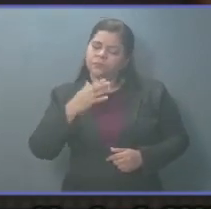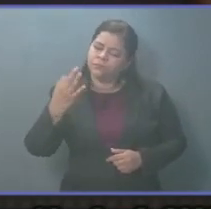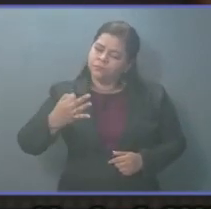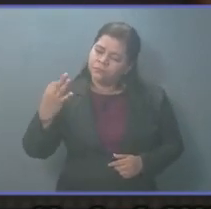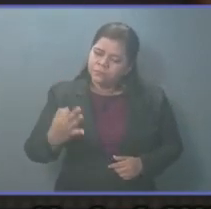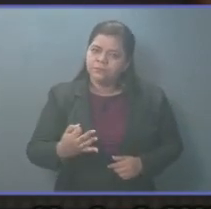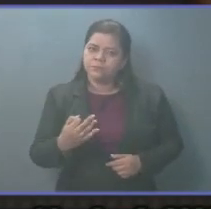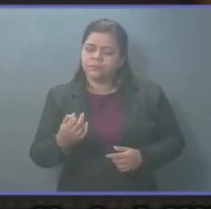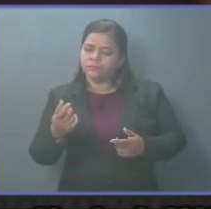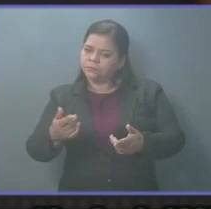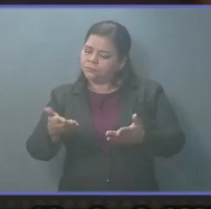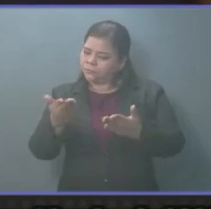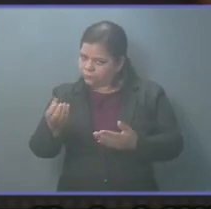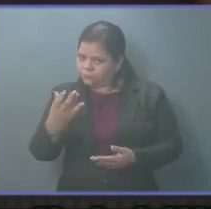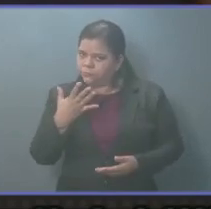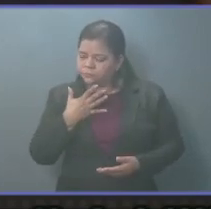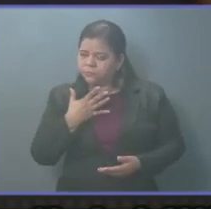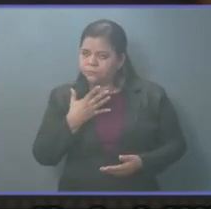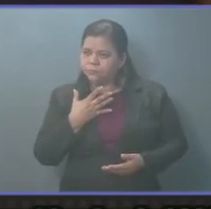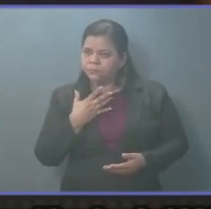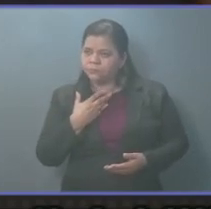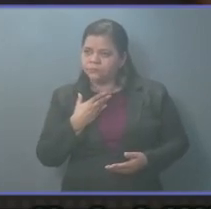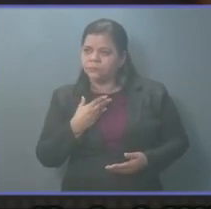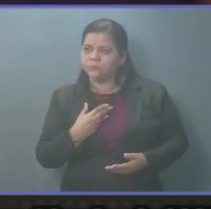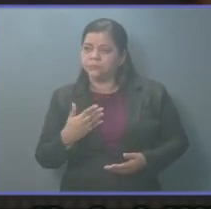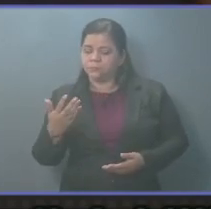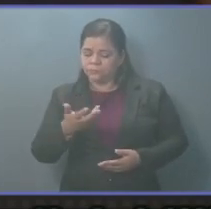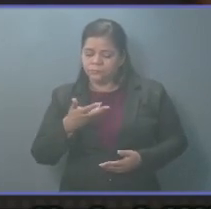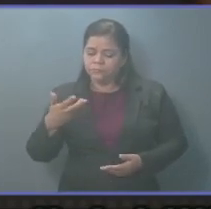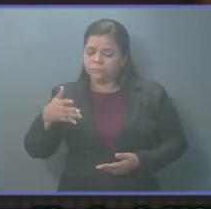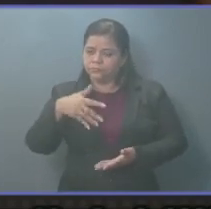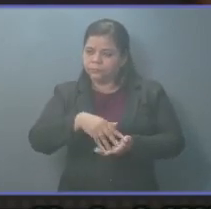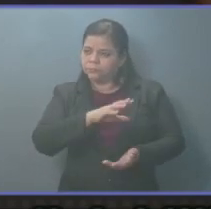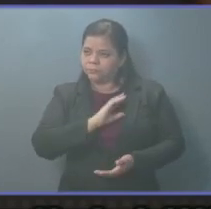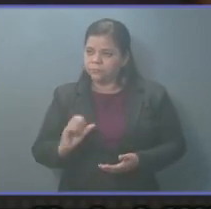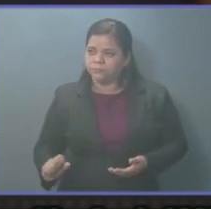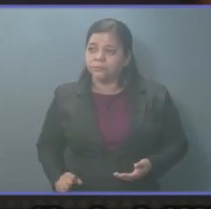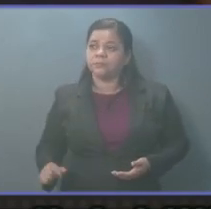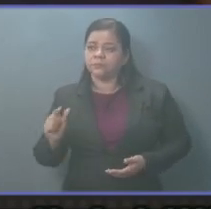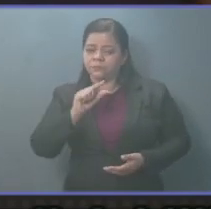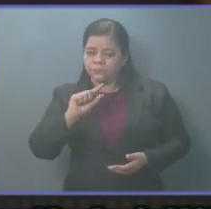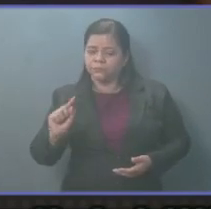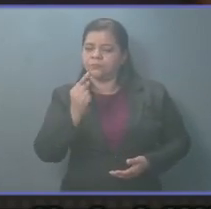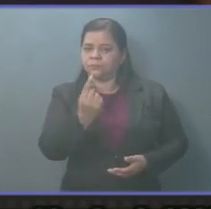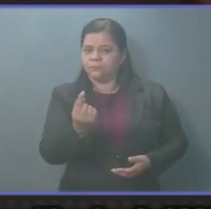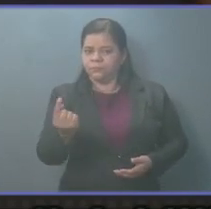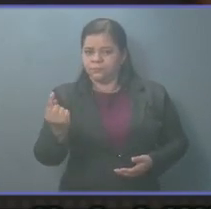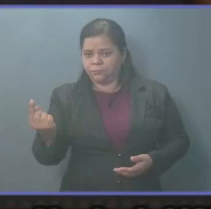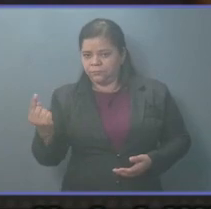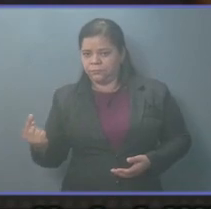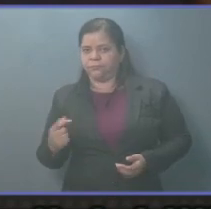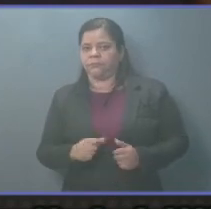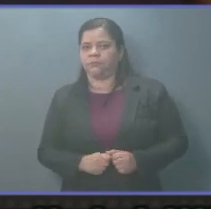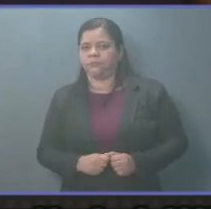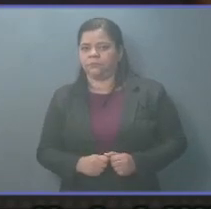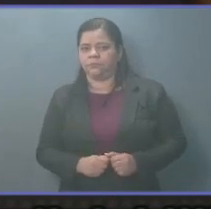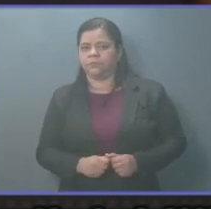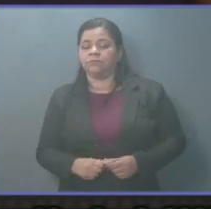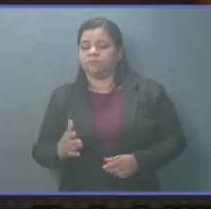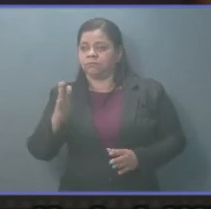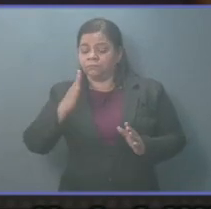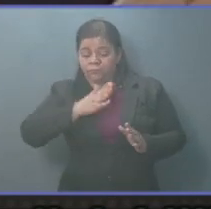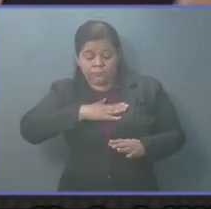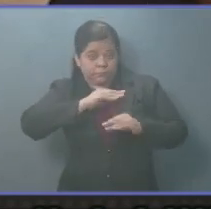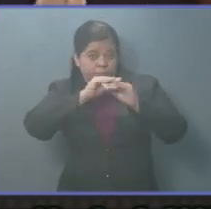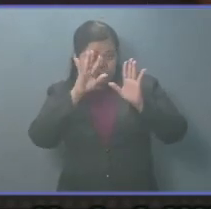de regalarnos, no solo a mí, a los salvadoreños, el nombre de esa persona. Ya yo tengo